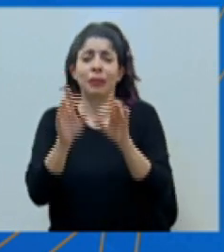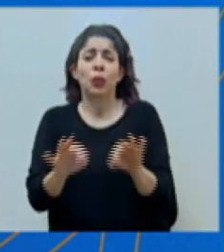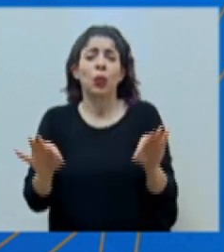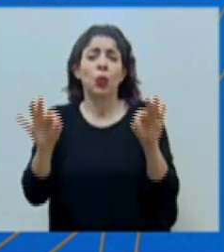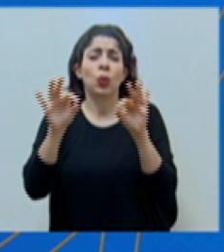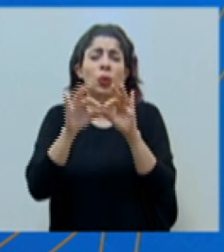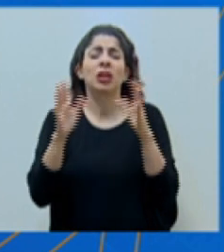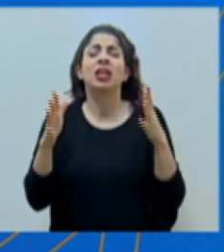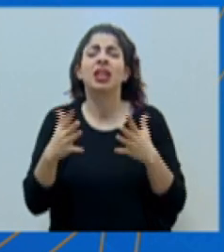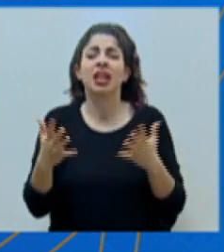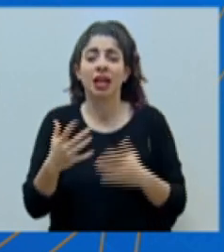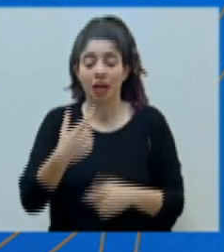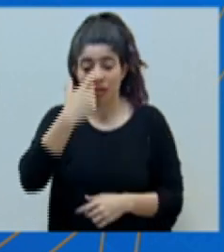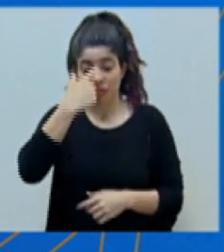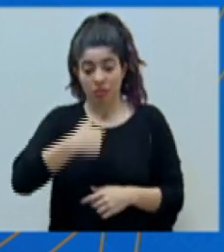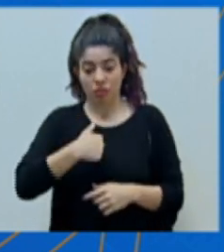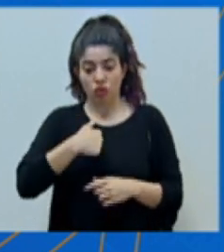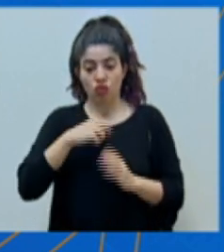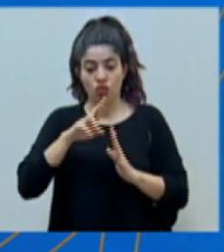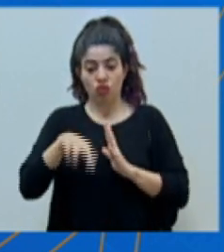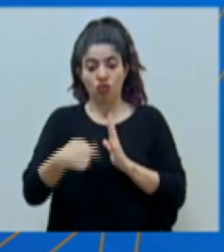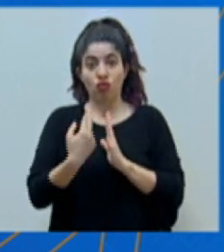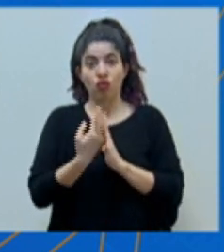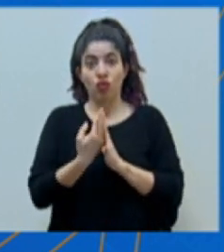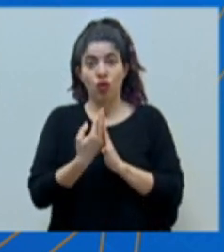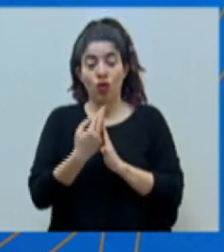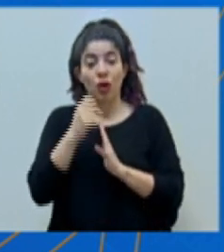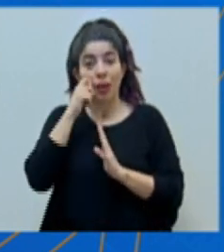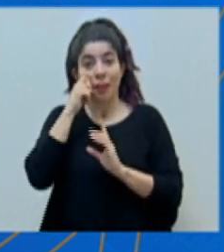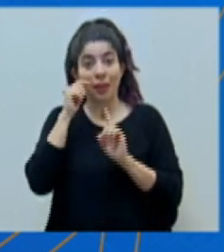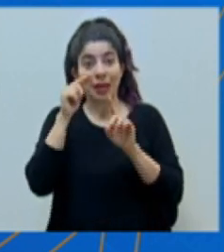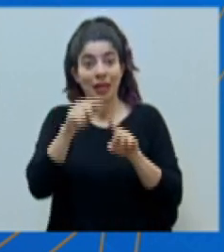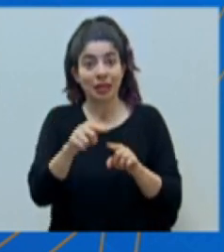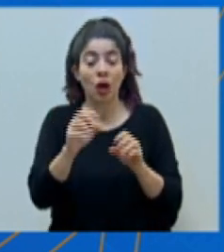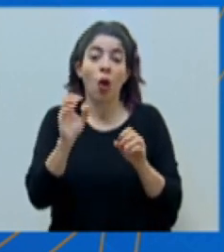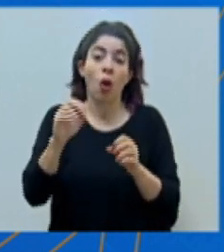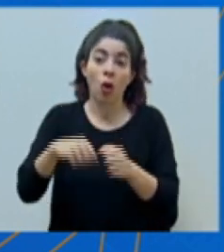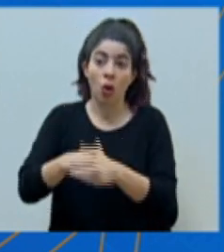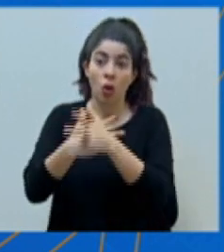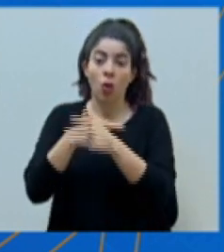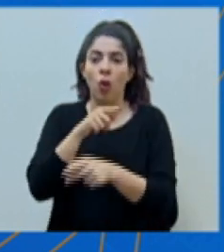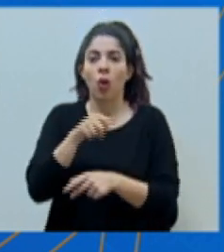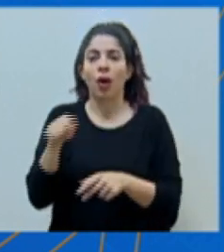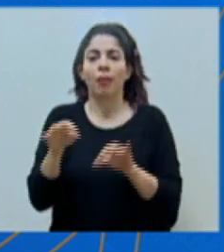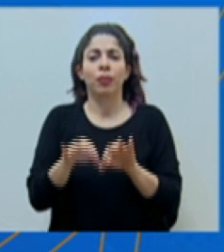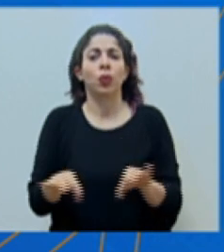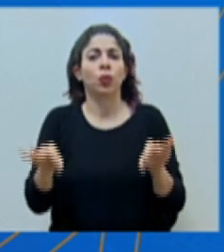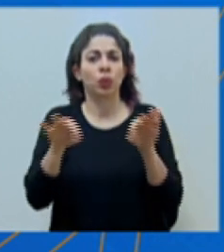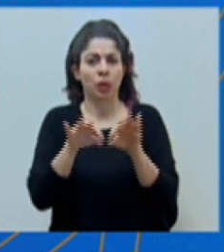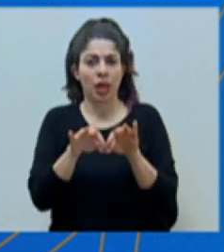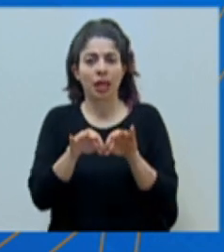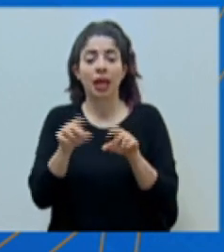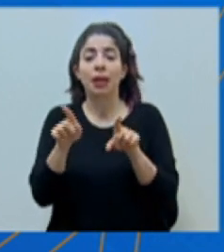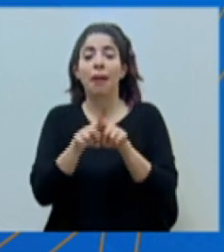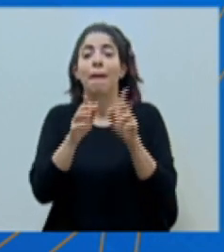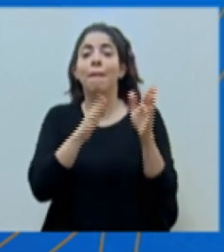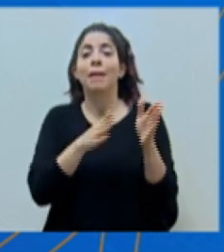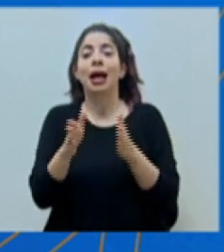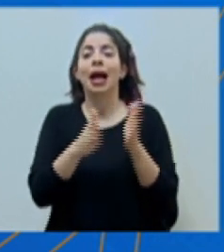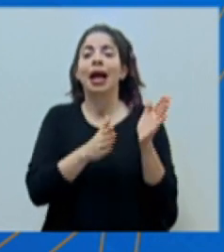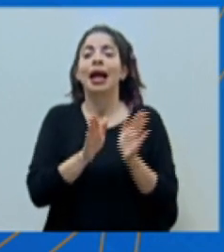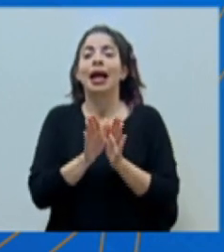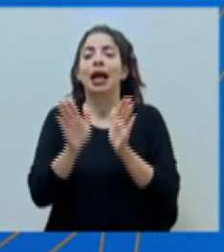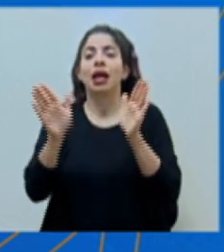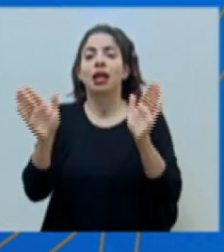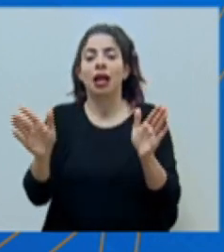rol de cada actor en el servicio presencial y a distancia. Y existe también el Plan Integral de Atención